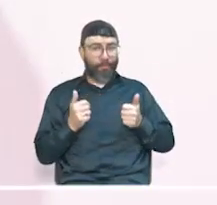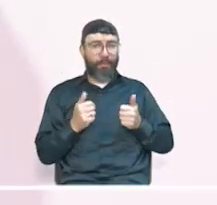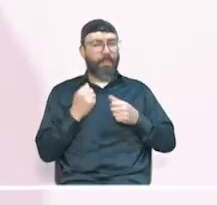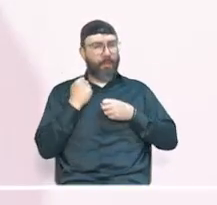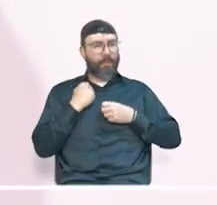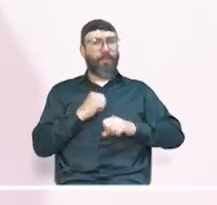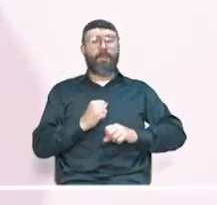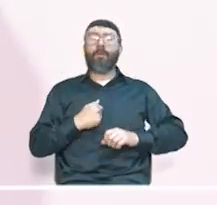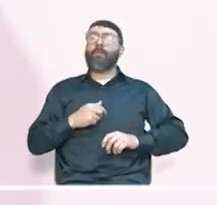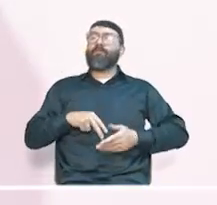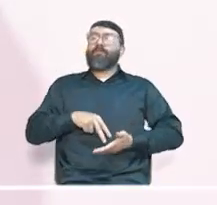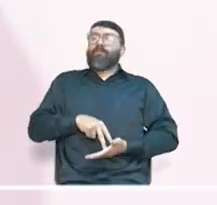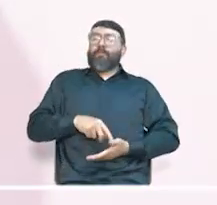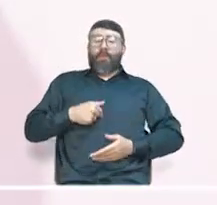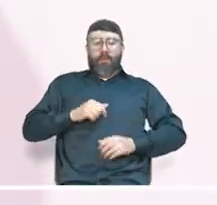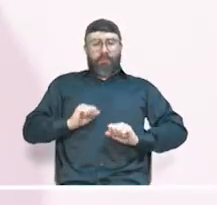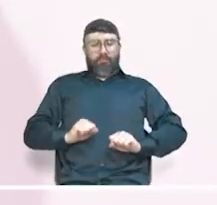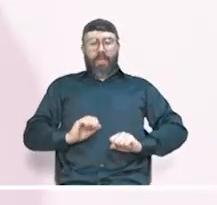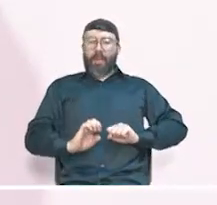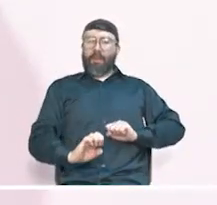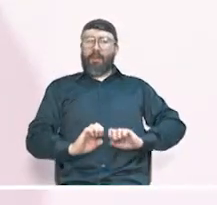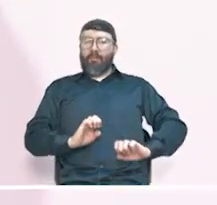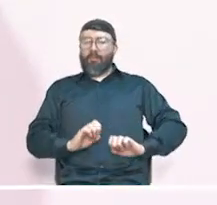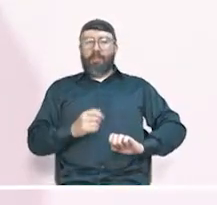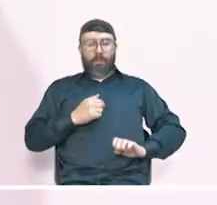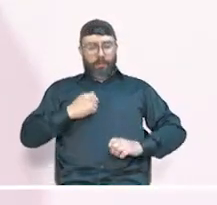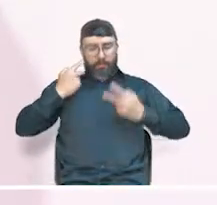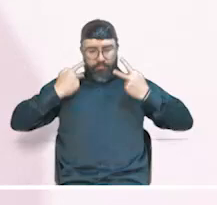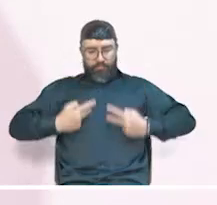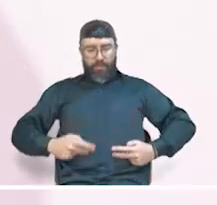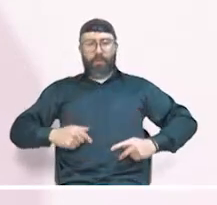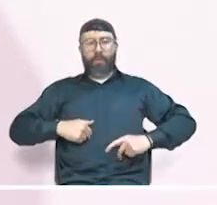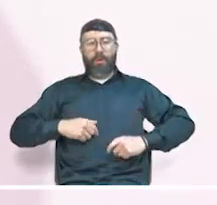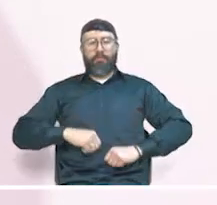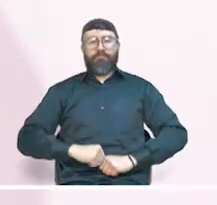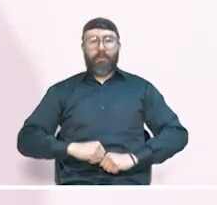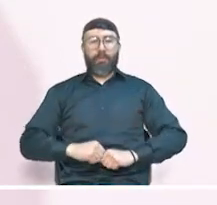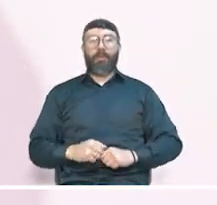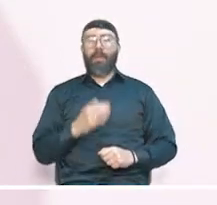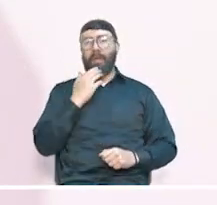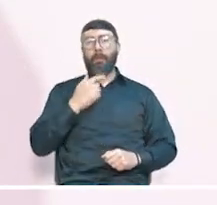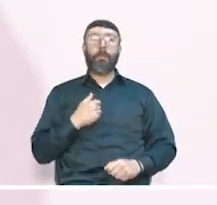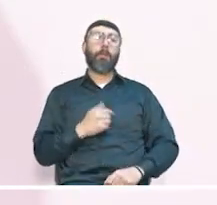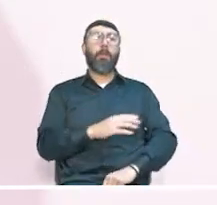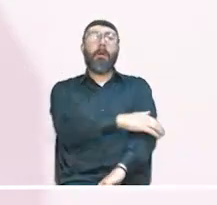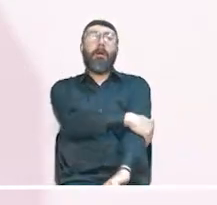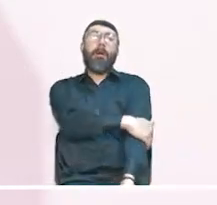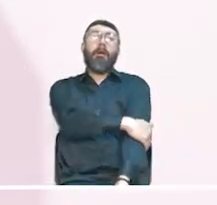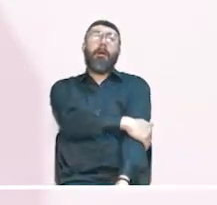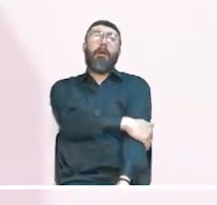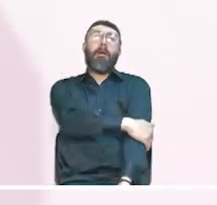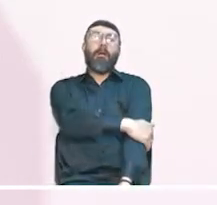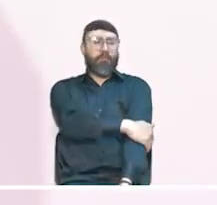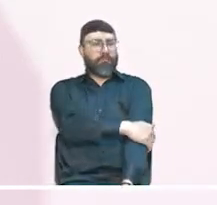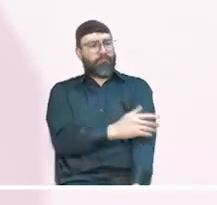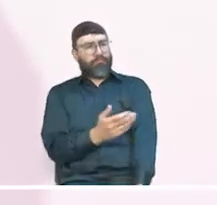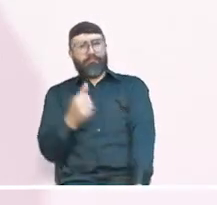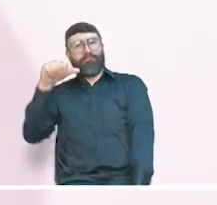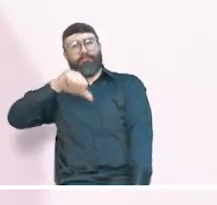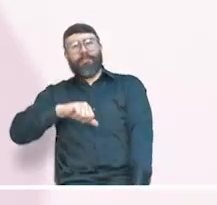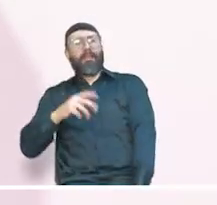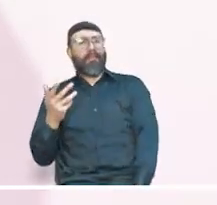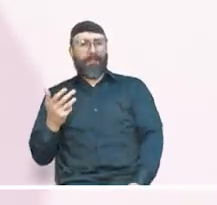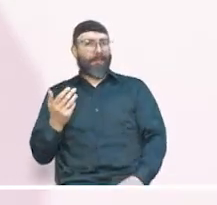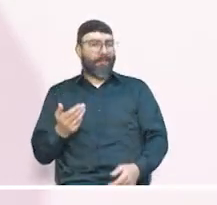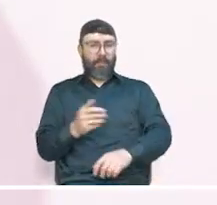la postura, vigilar muy bien la ergonomía o cómo lo estoy haciendo, pues porque si yo estoy estirando el codo pero lo estiro es acá, entonces no lo estoy haciendo de forma